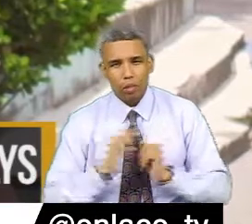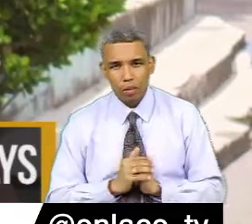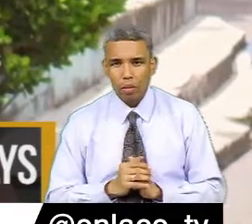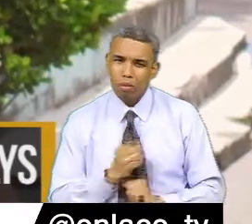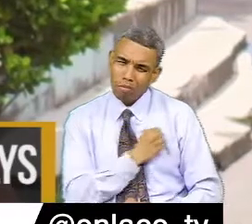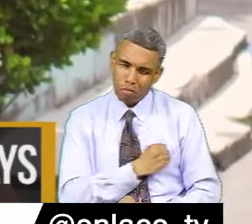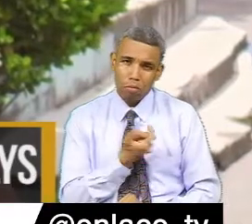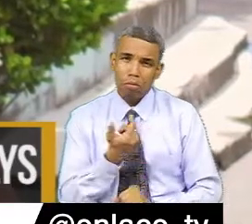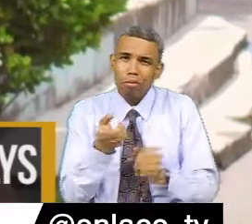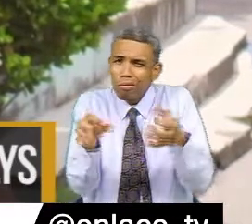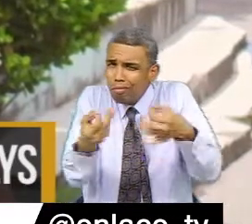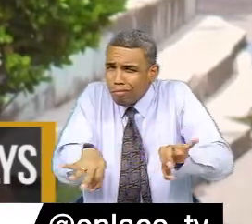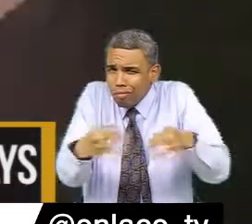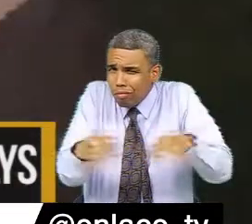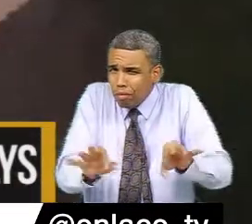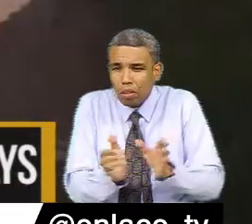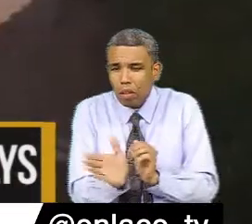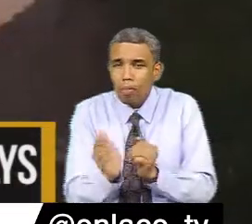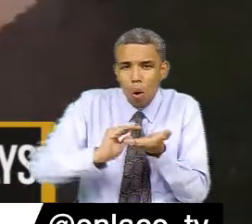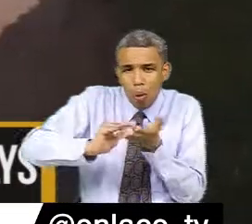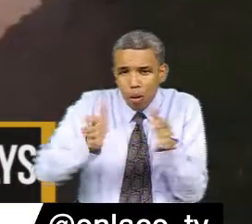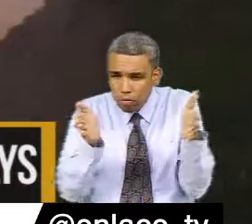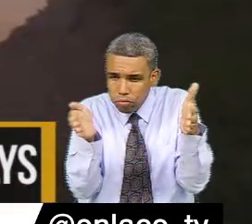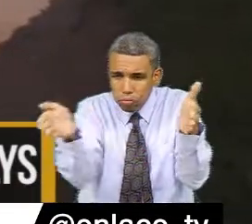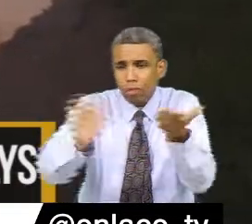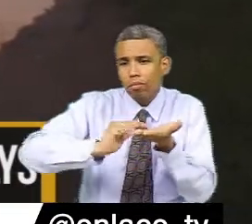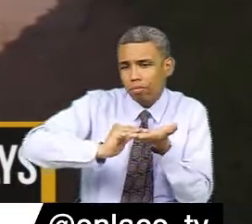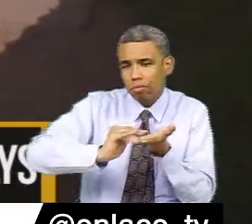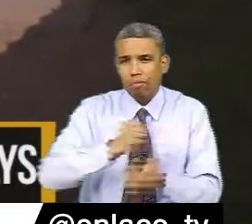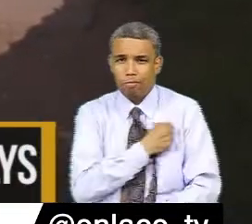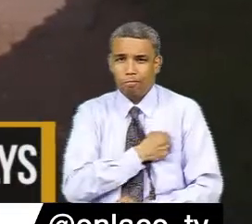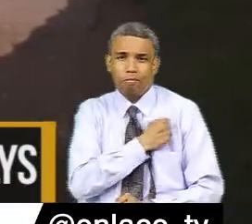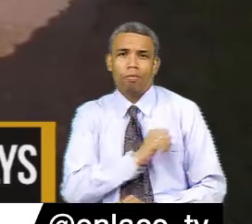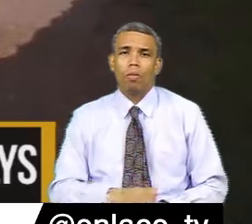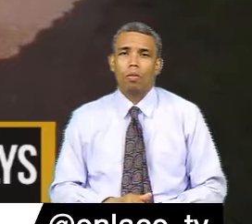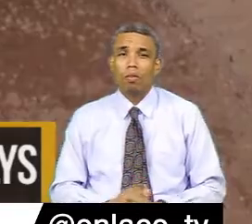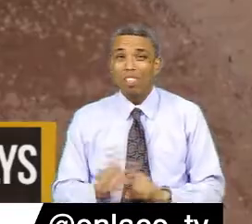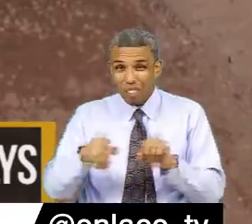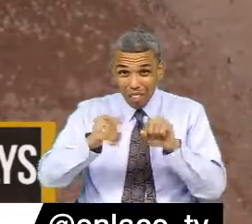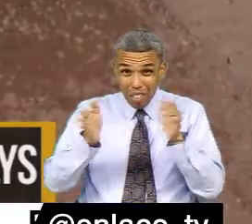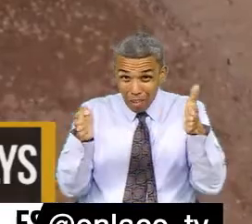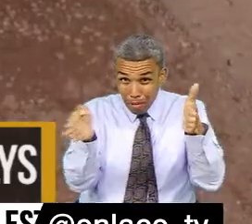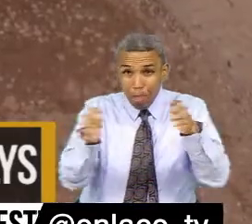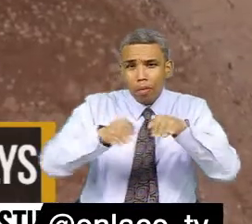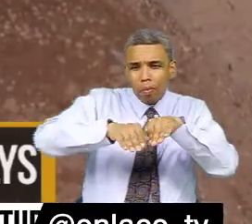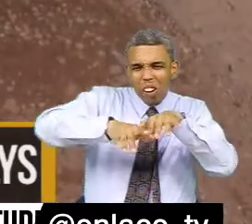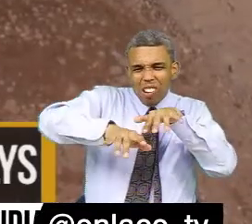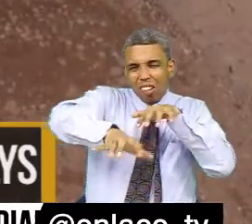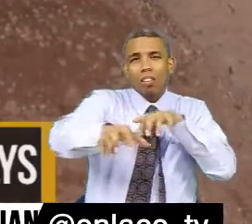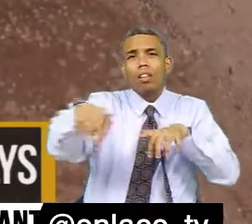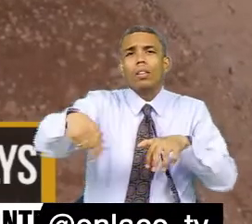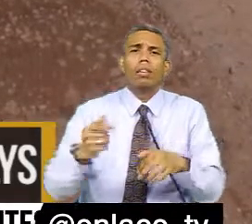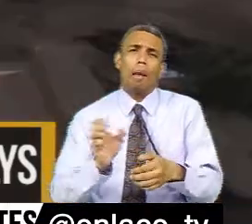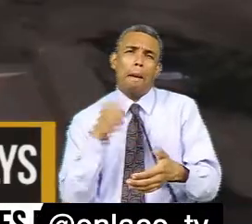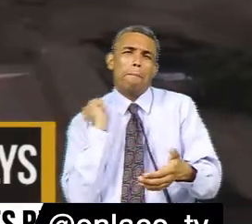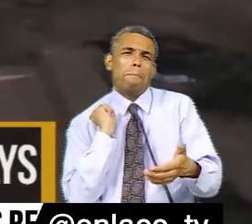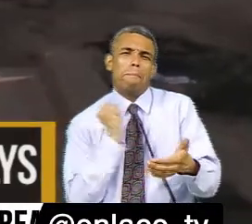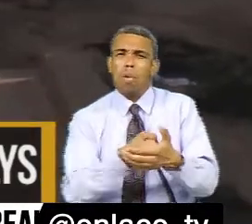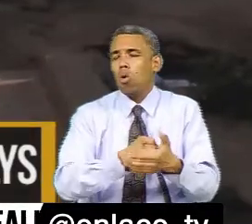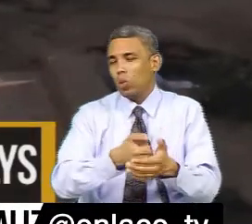ellos no se hagan más accidentes en este barrio. Agregaron que son constantes los accidentes que se han registrado en esta vía desde que la